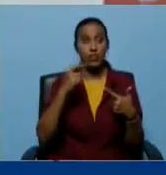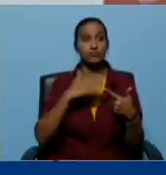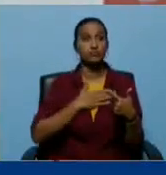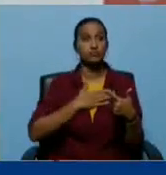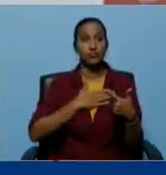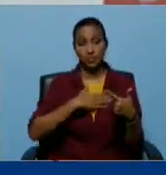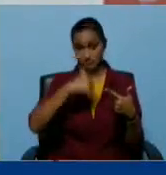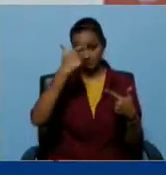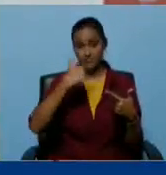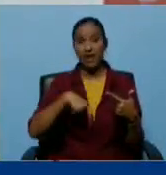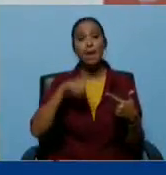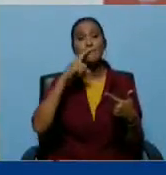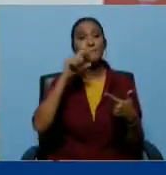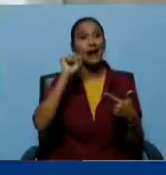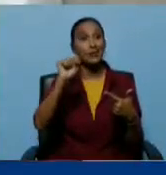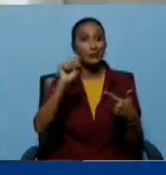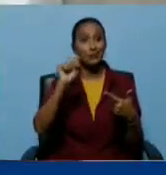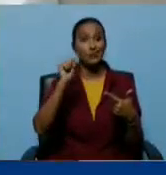más joven que ustedes.